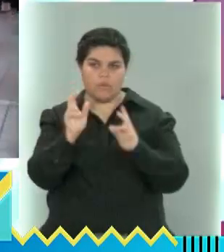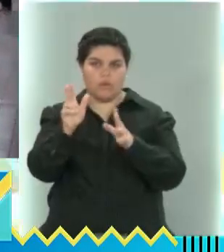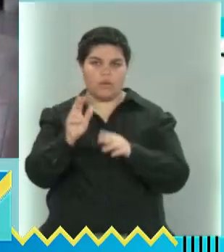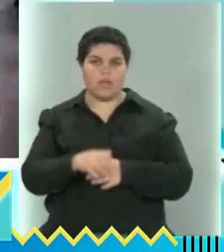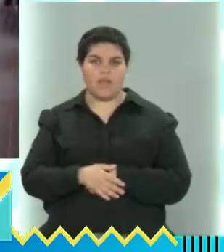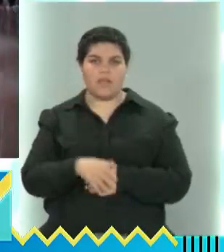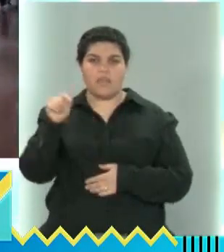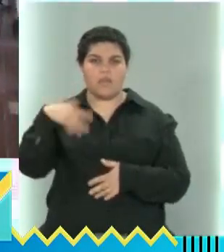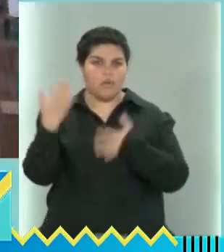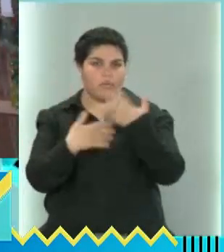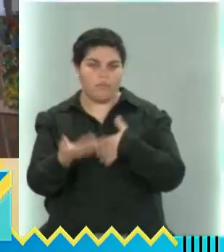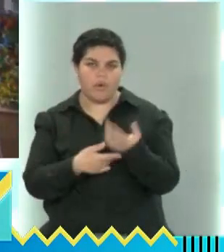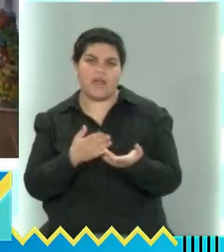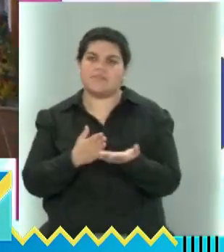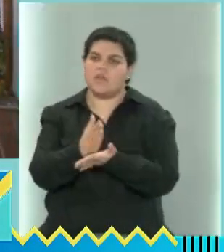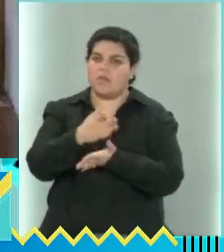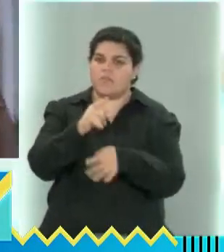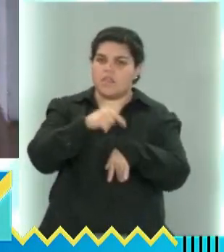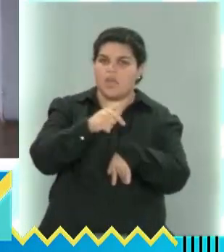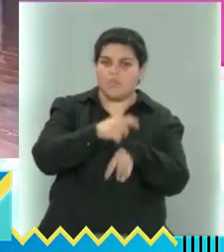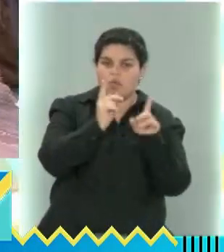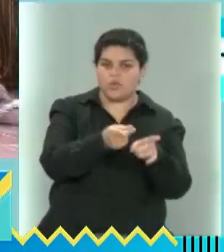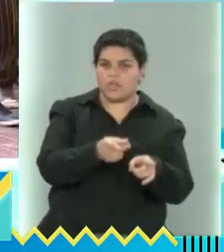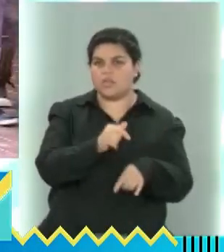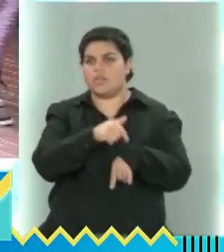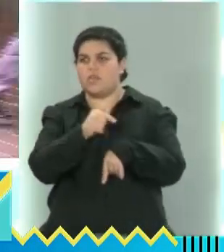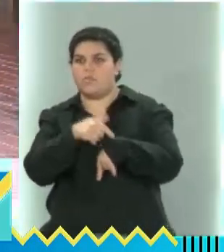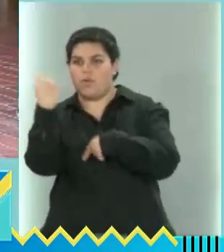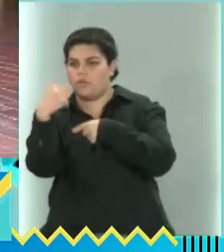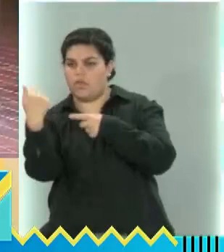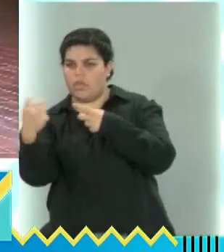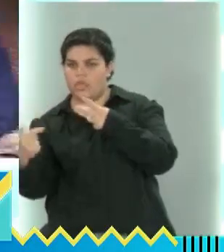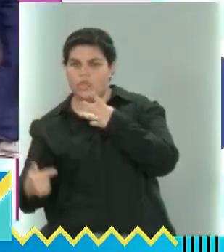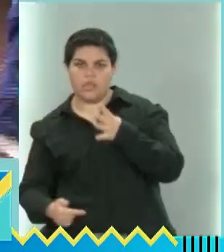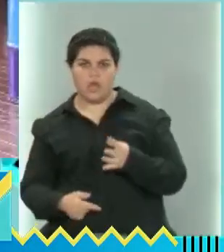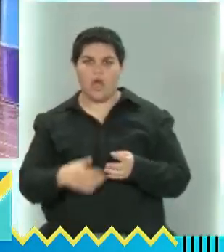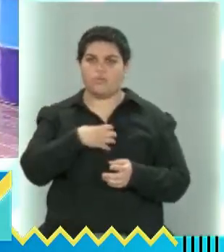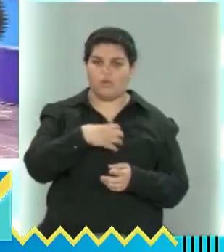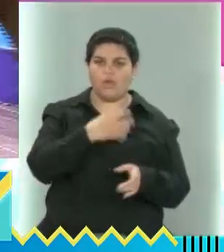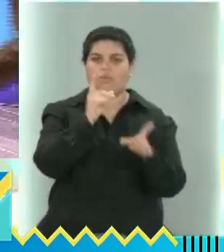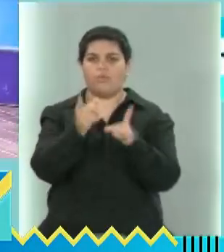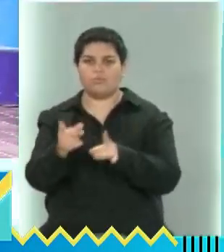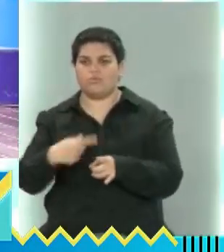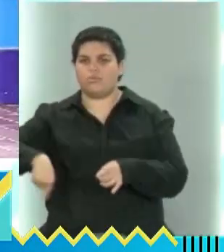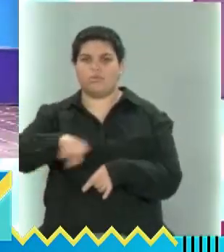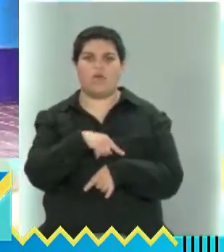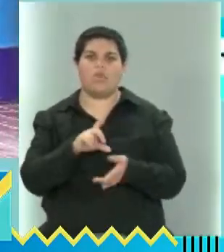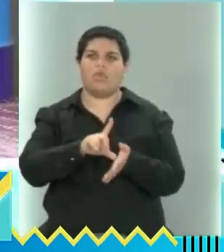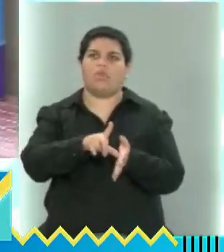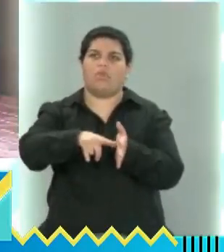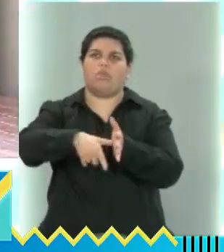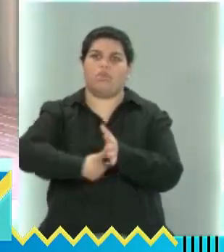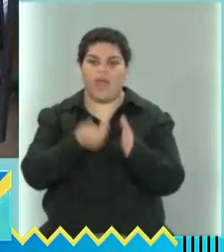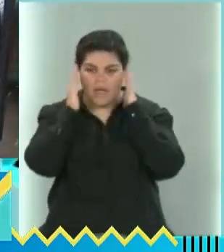y juegan con el tiempo de los docentes y juegan con el tiempo de los estudiantes, creo que ahí es donde tenemos que